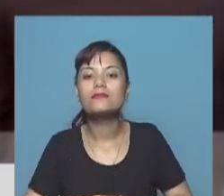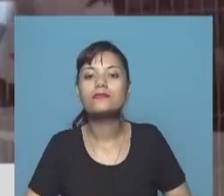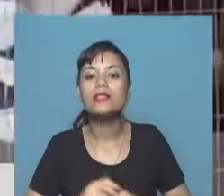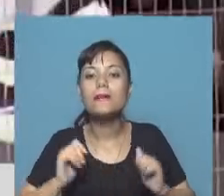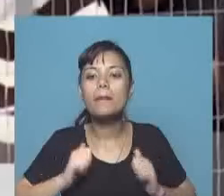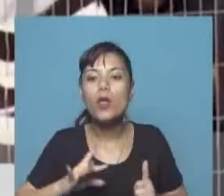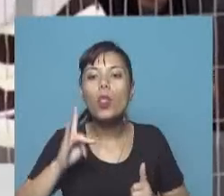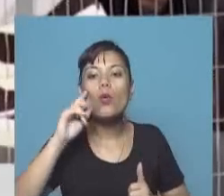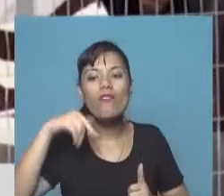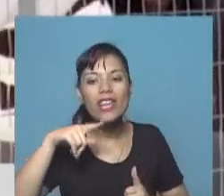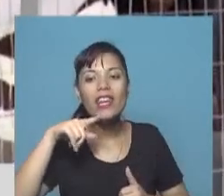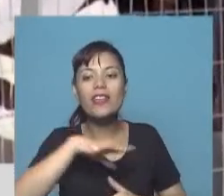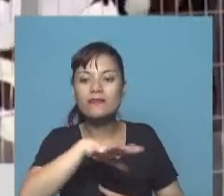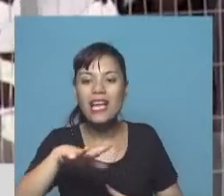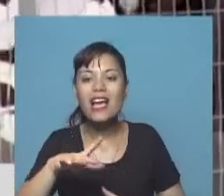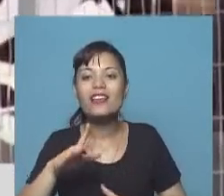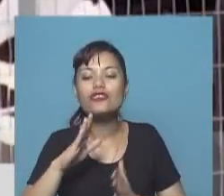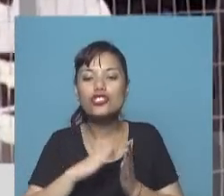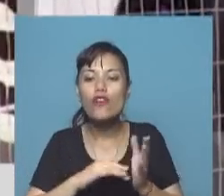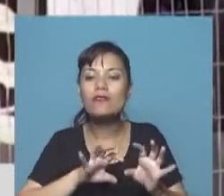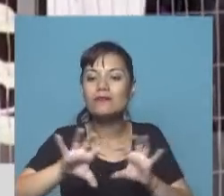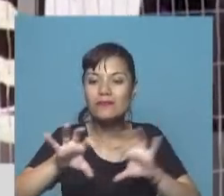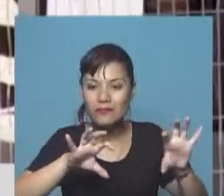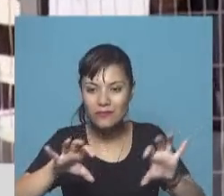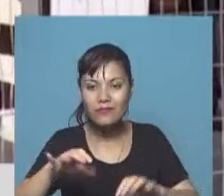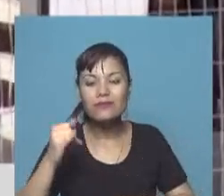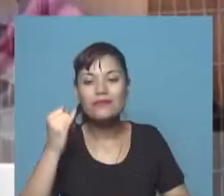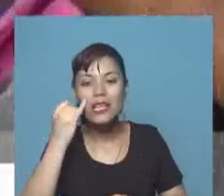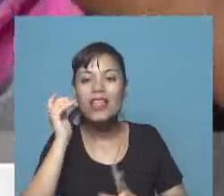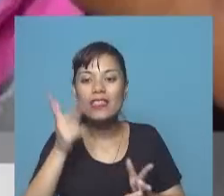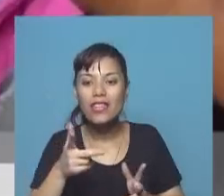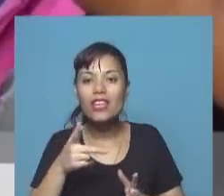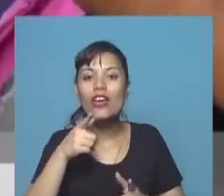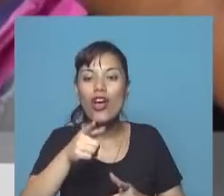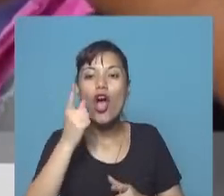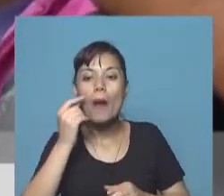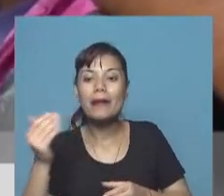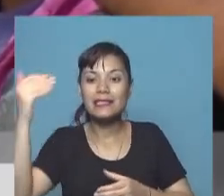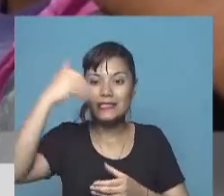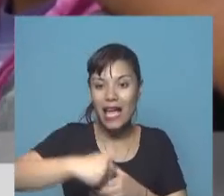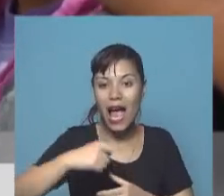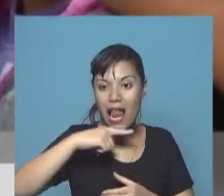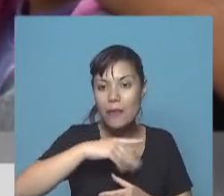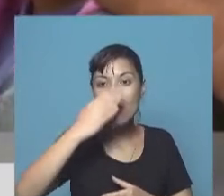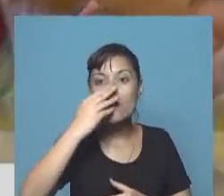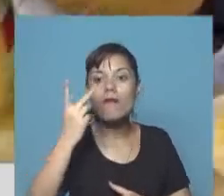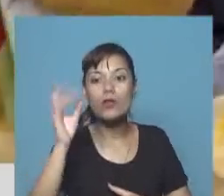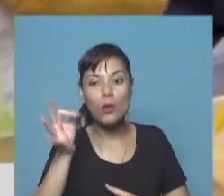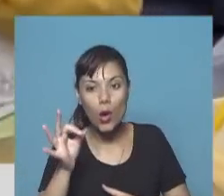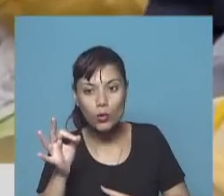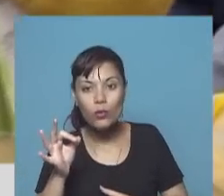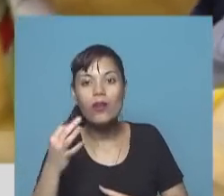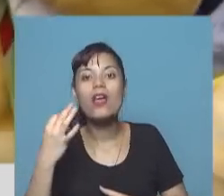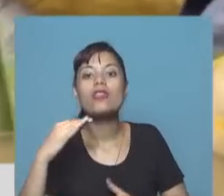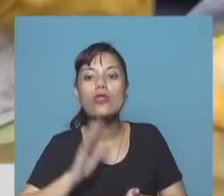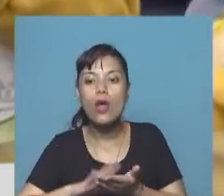Convención de Dublín sobre racionalización de asilos y dispuso que los inmigrantes que hayan llegado a Alemania después del 21 de octubre